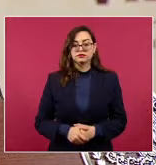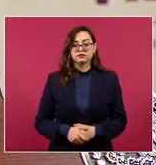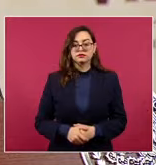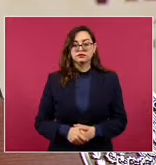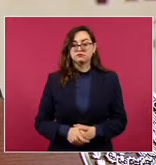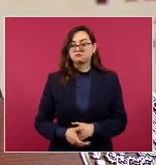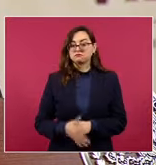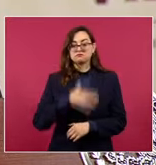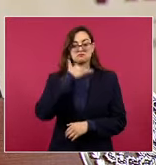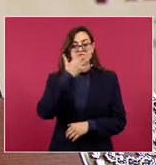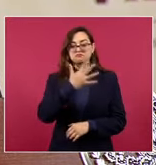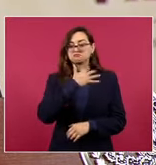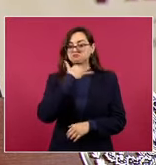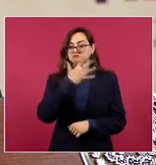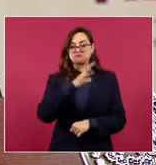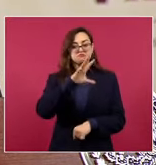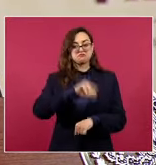no se permiten